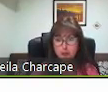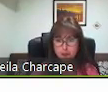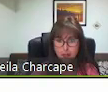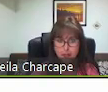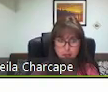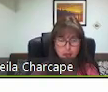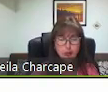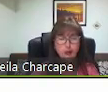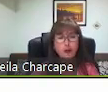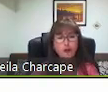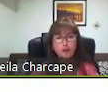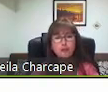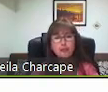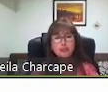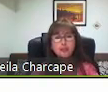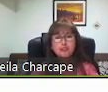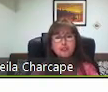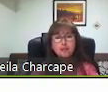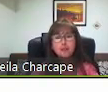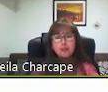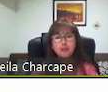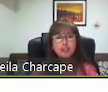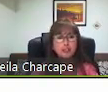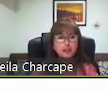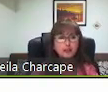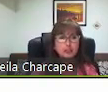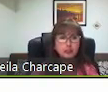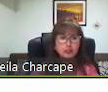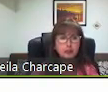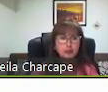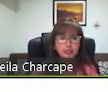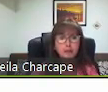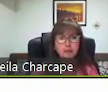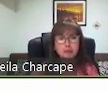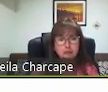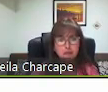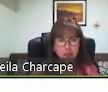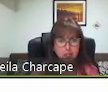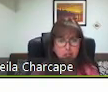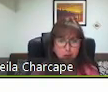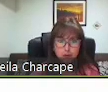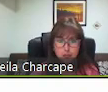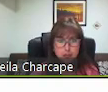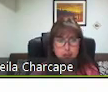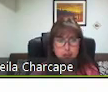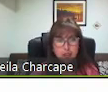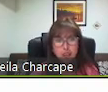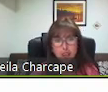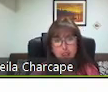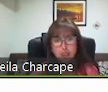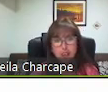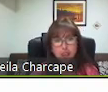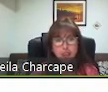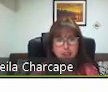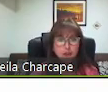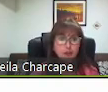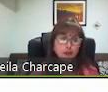de 4 años, o con prestación de servicio comunitario de 50 a 2,